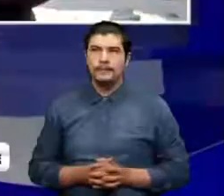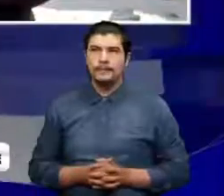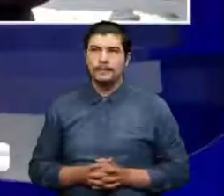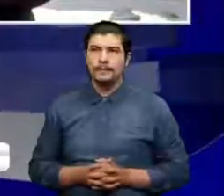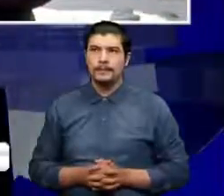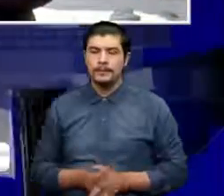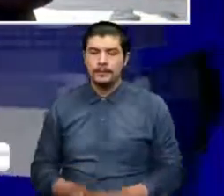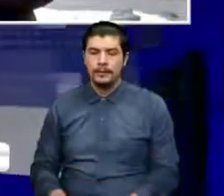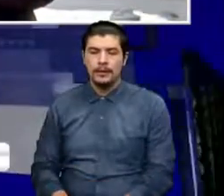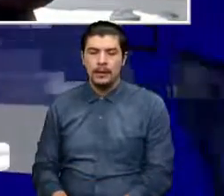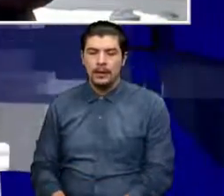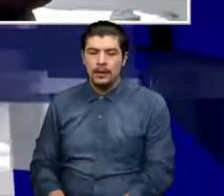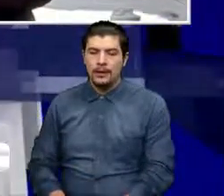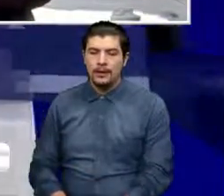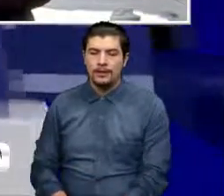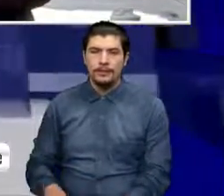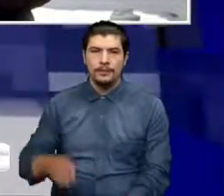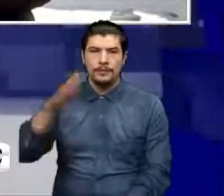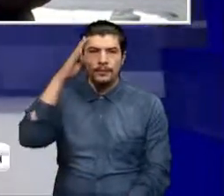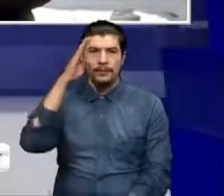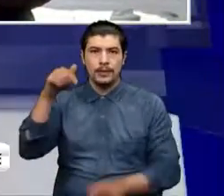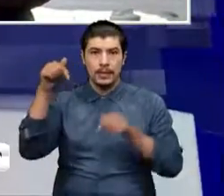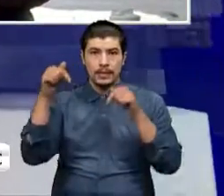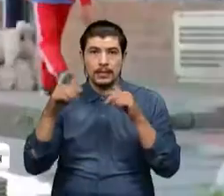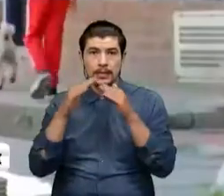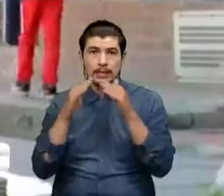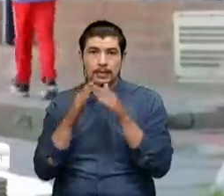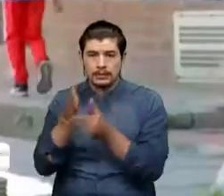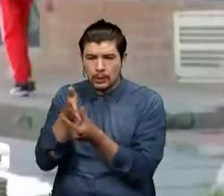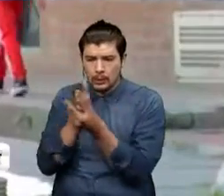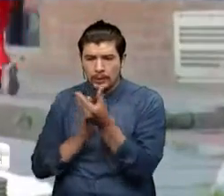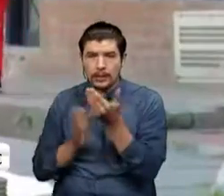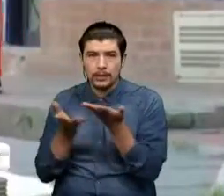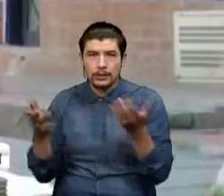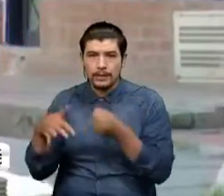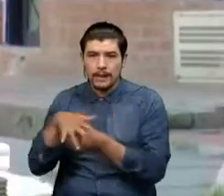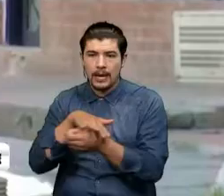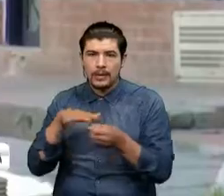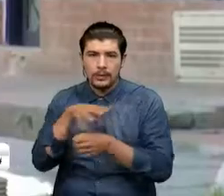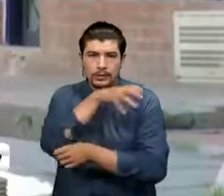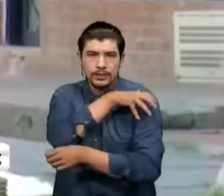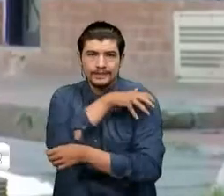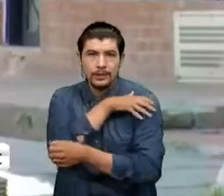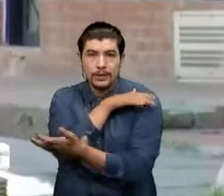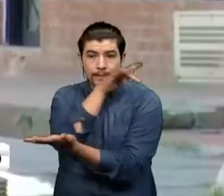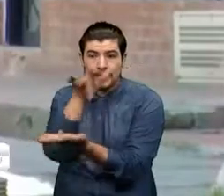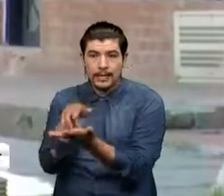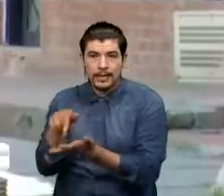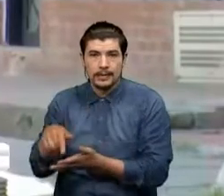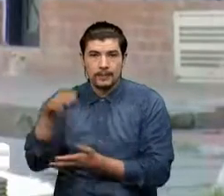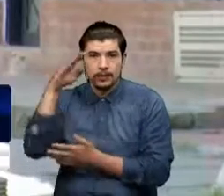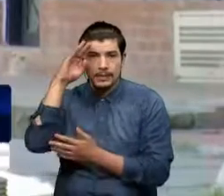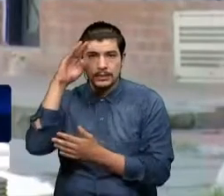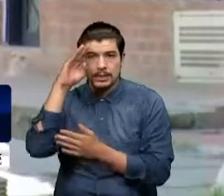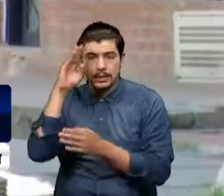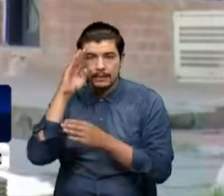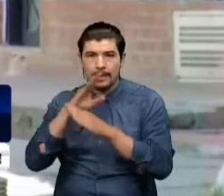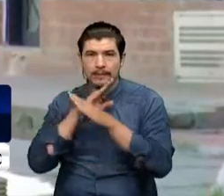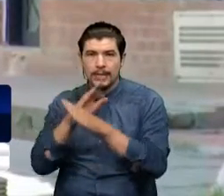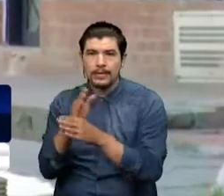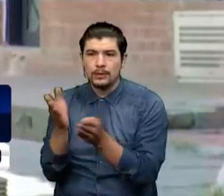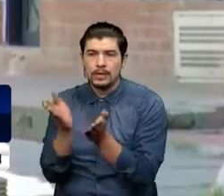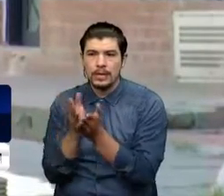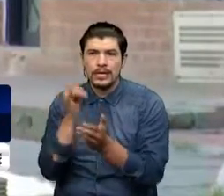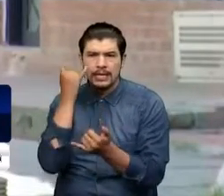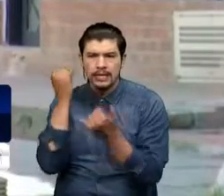Hola, ¿qué tal? Buenas tardes. Hasta esta humilde vivienda ubicada en el barrio Simón Bolívar llegó la Policía de Prevención y Educación. Ellos habían identificado